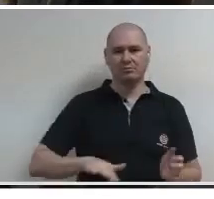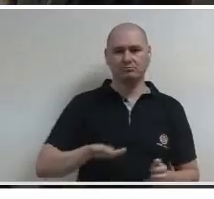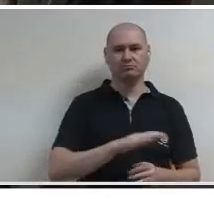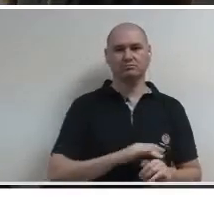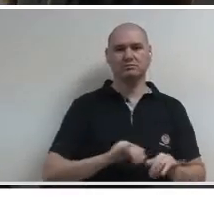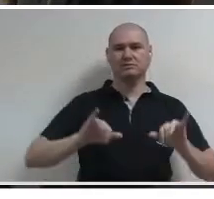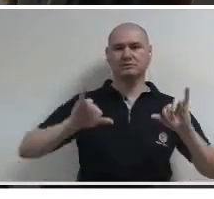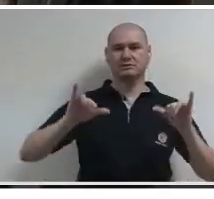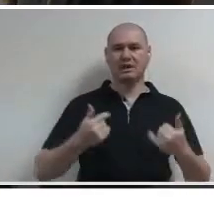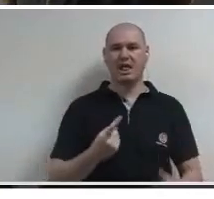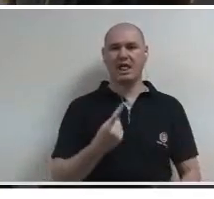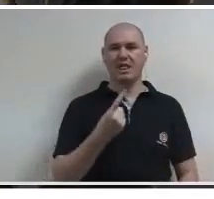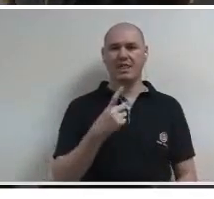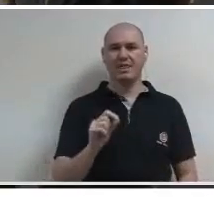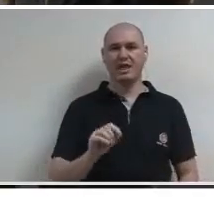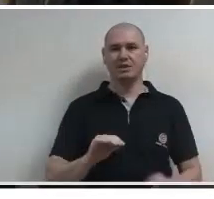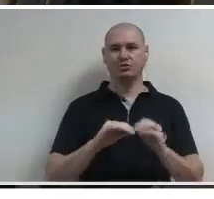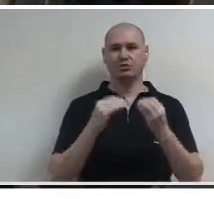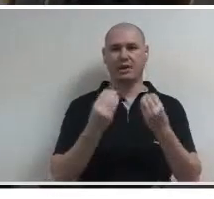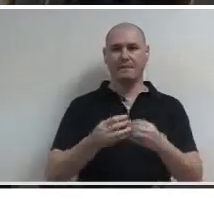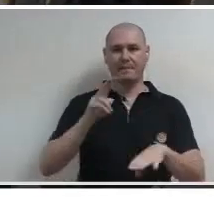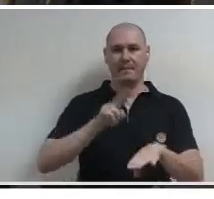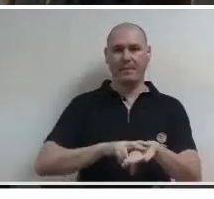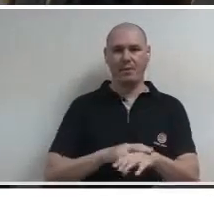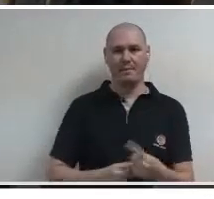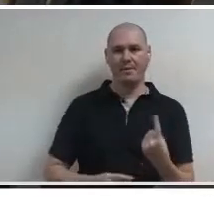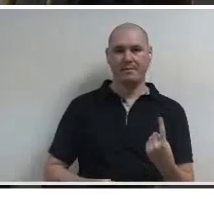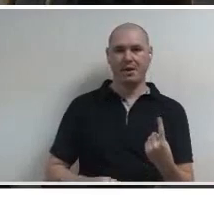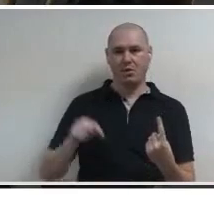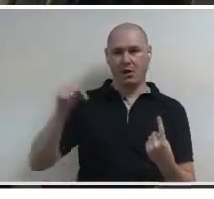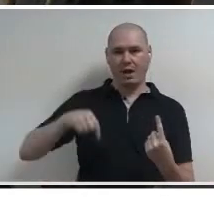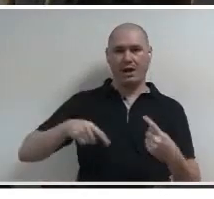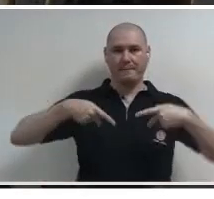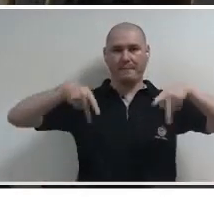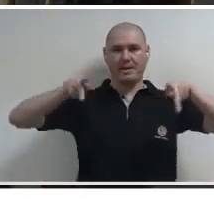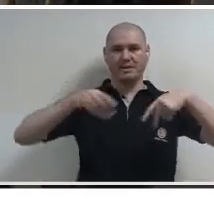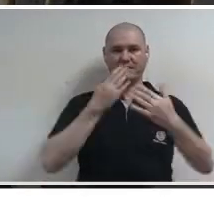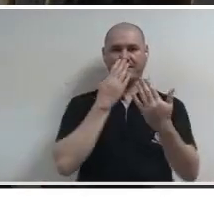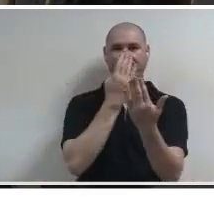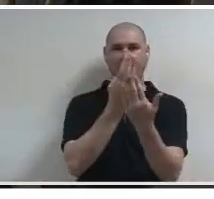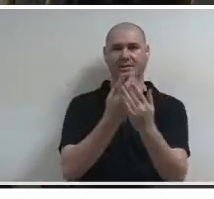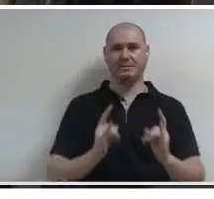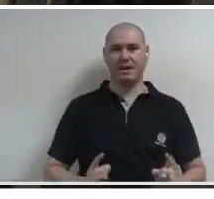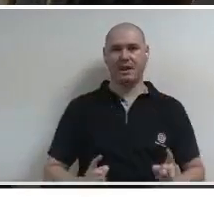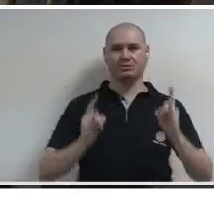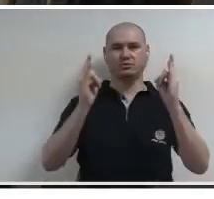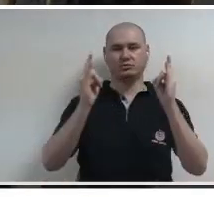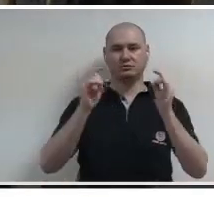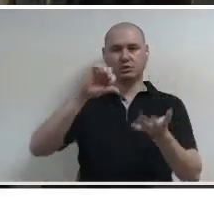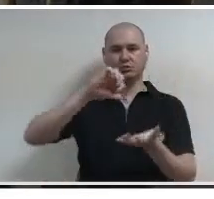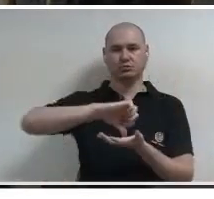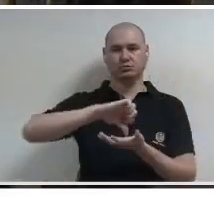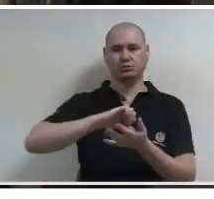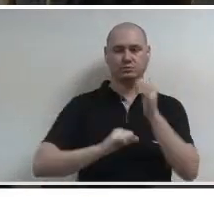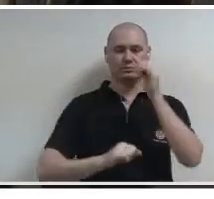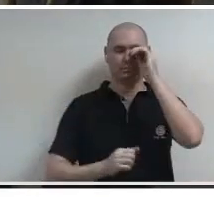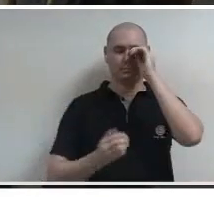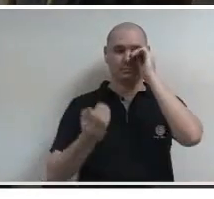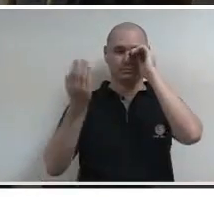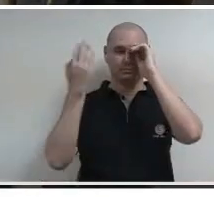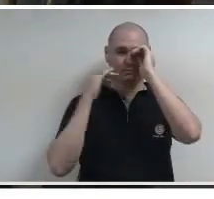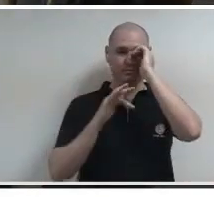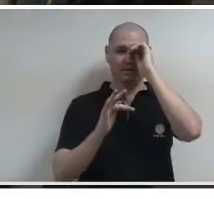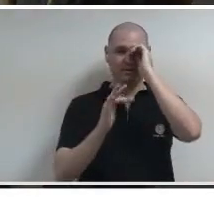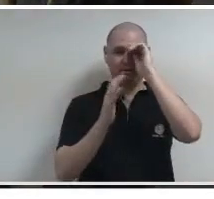donde goto. Ha angagato ya, ya hueco 10, Telecentro. Ten donde nada, pe plaza de justicia, pe